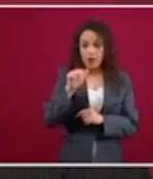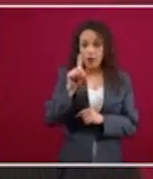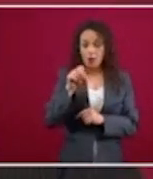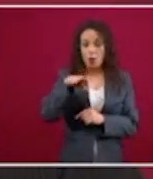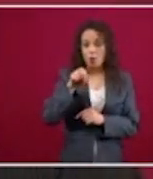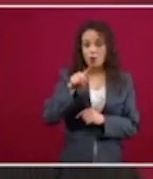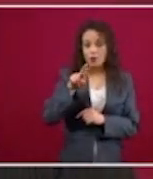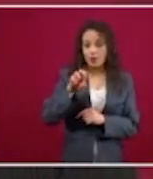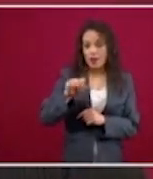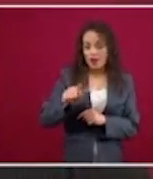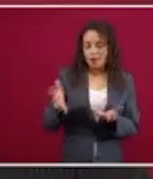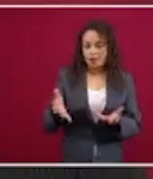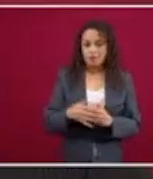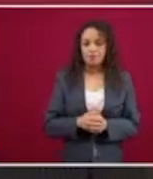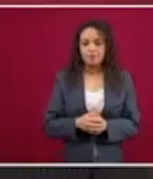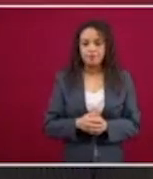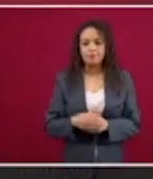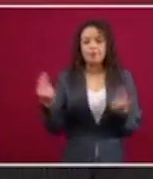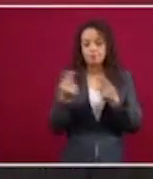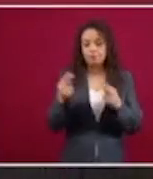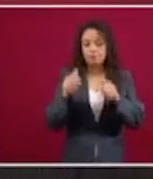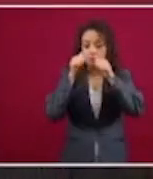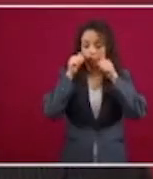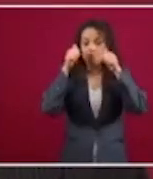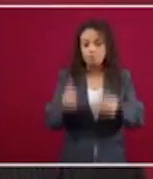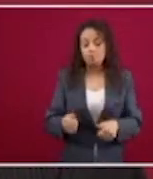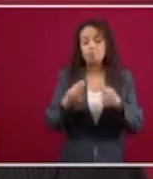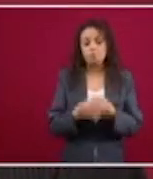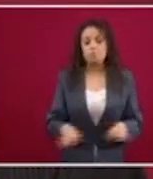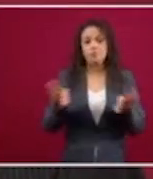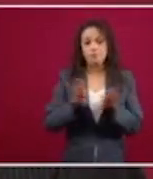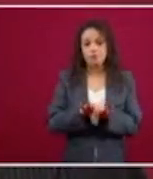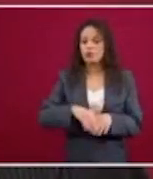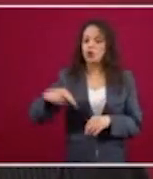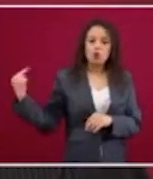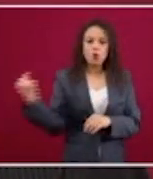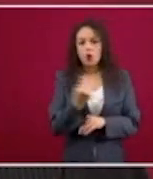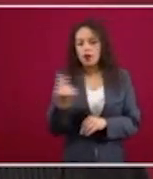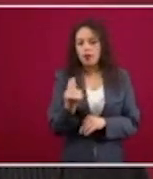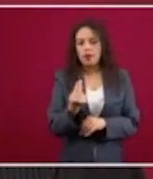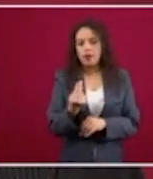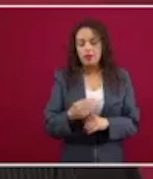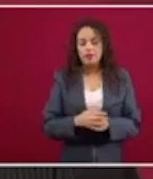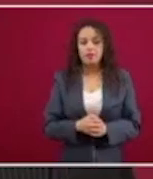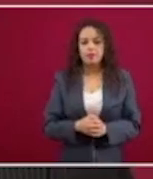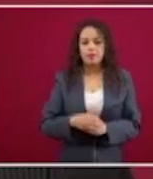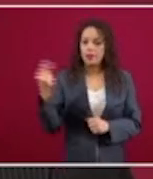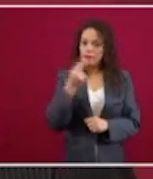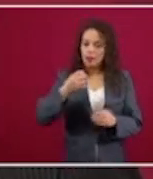para que se atienda esto con urgencia, que se